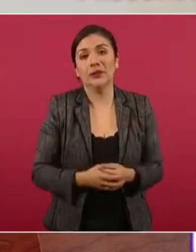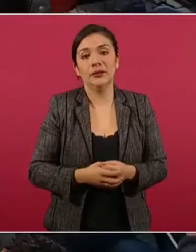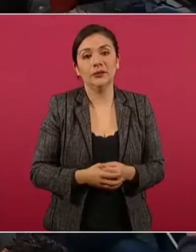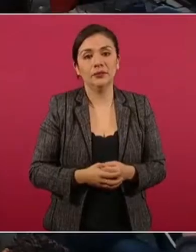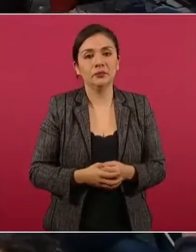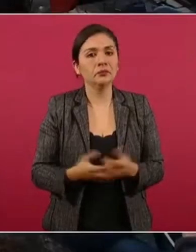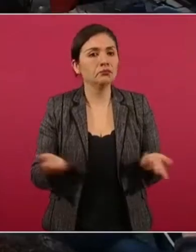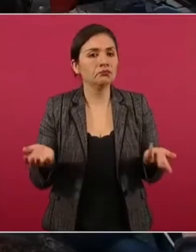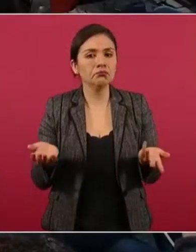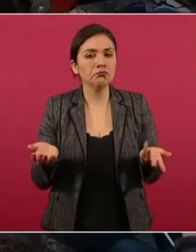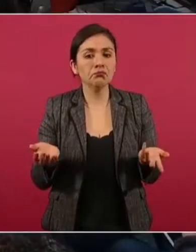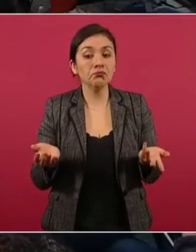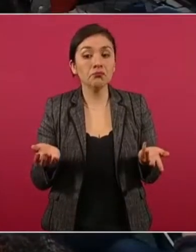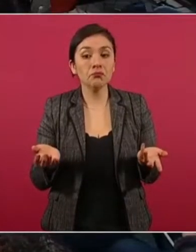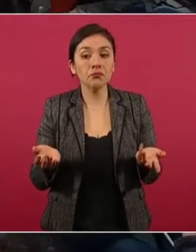Pero ya